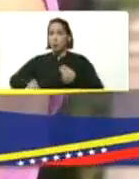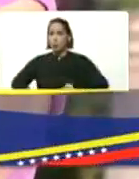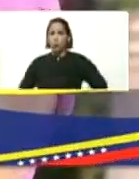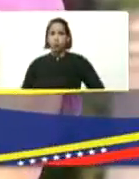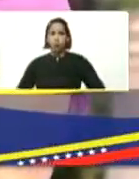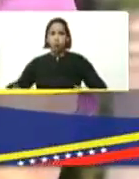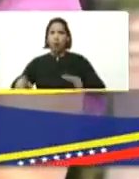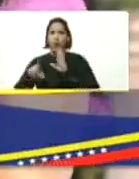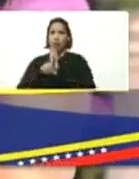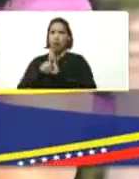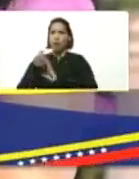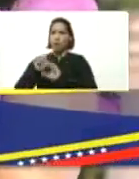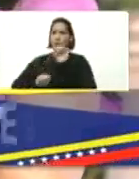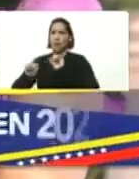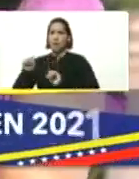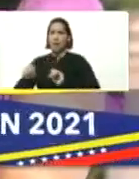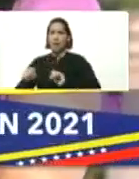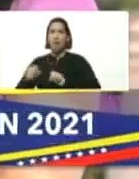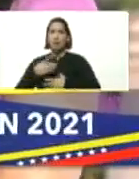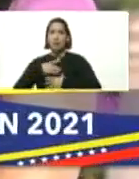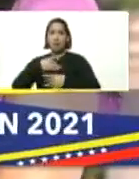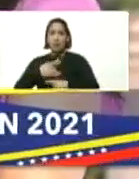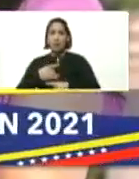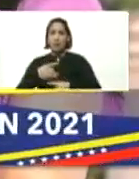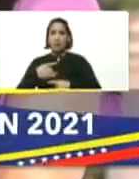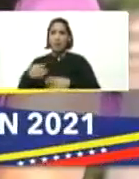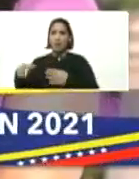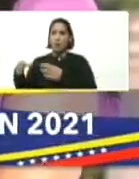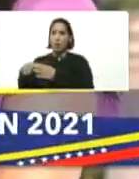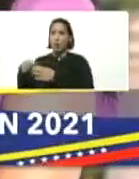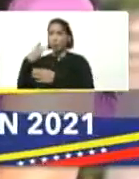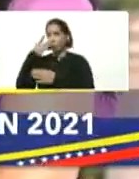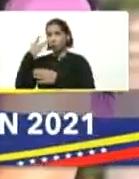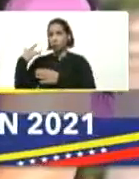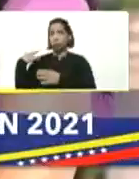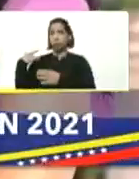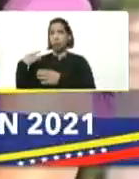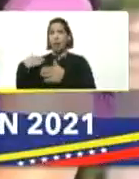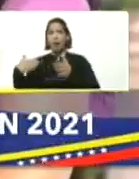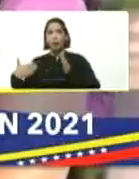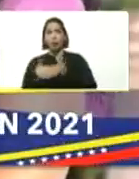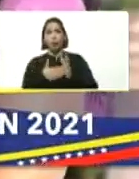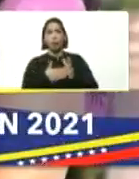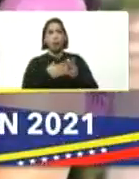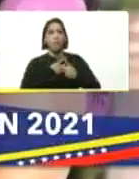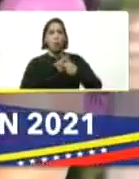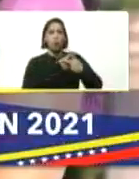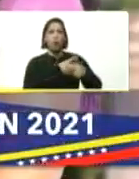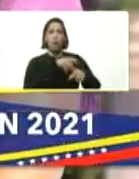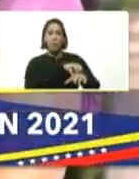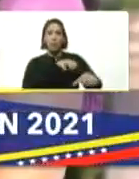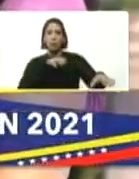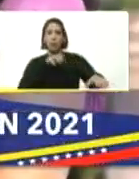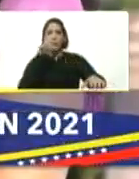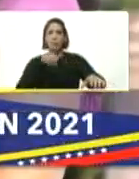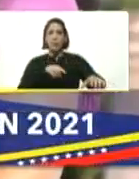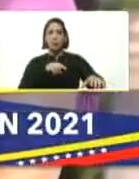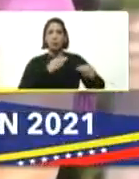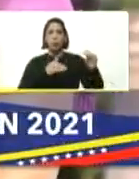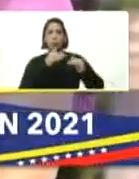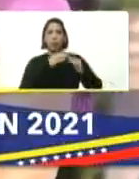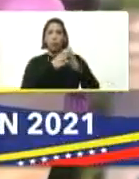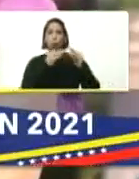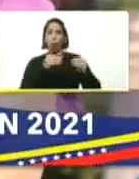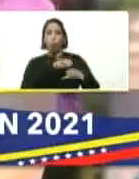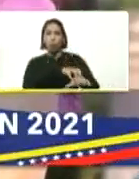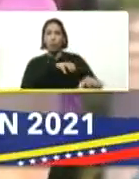para defender los intereses de una élite en contra de las voluntades de las mayorías, sobre todo de las mayorías de América Latina y